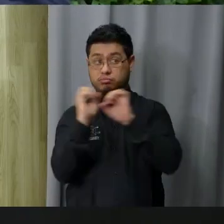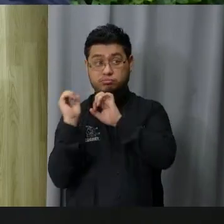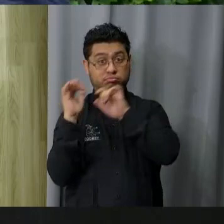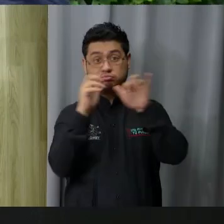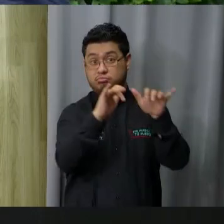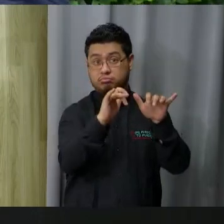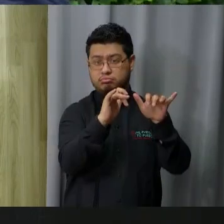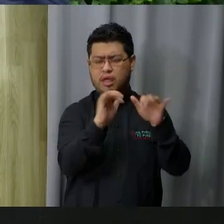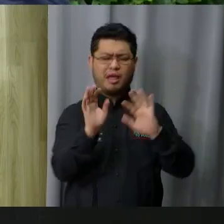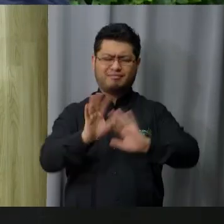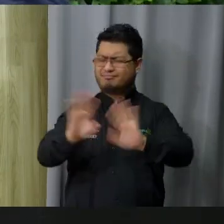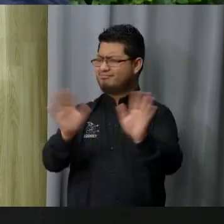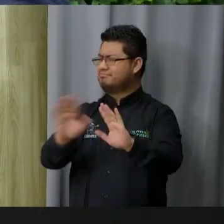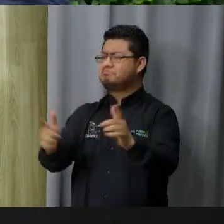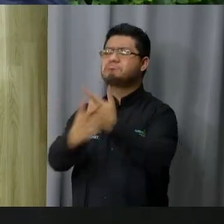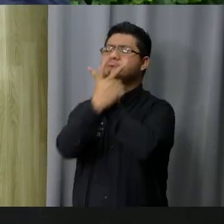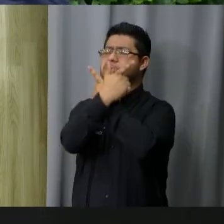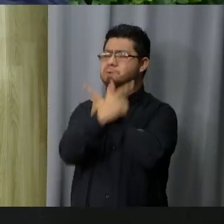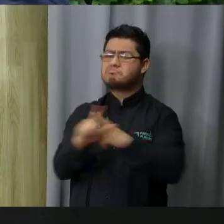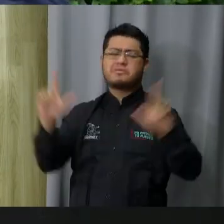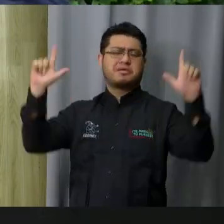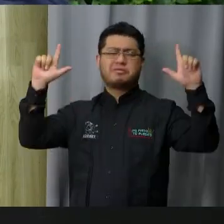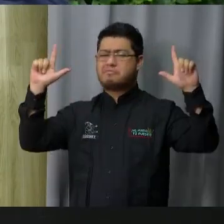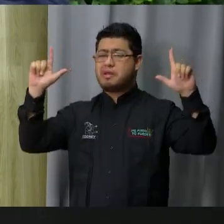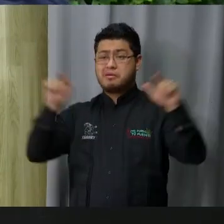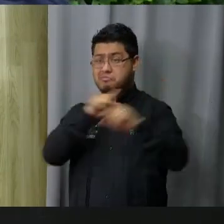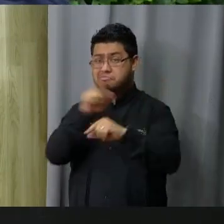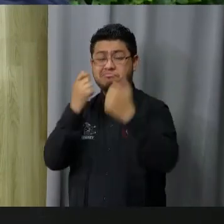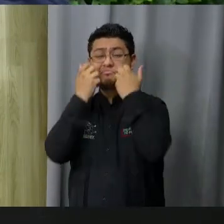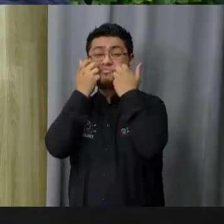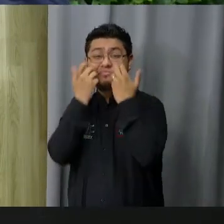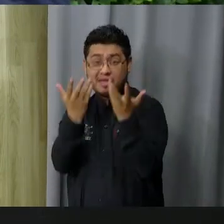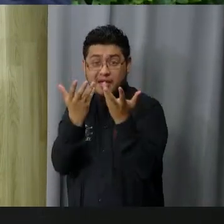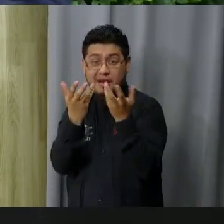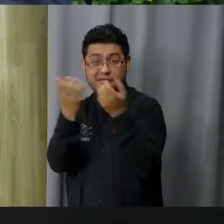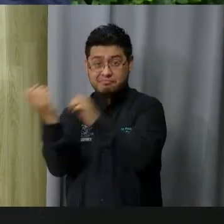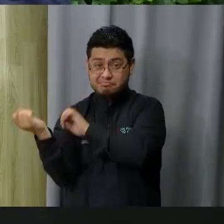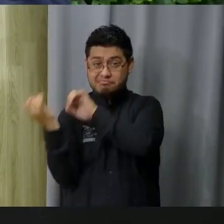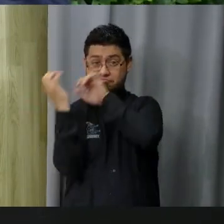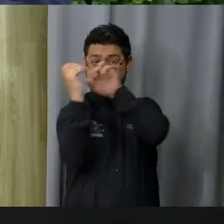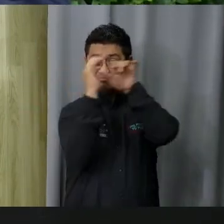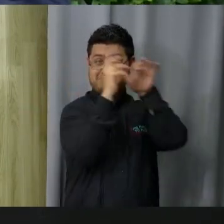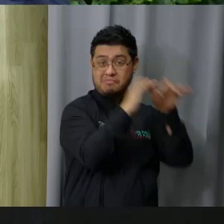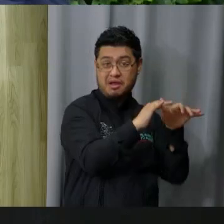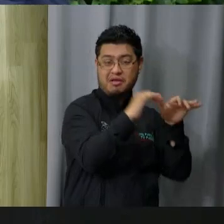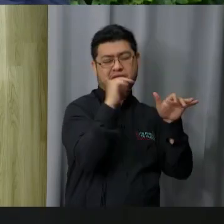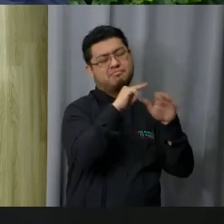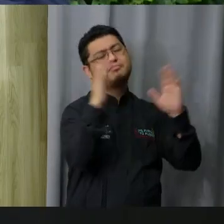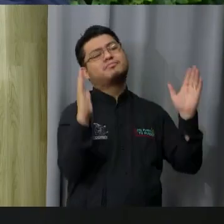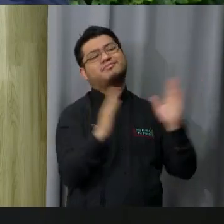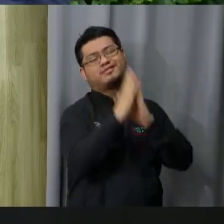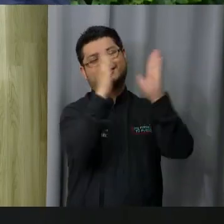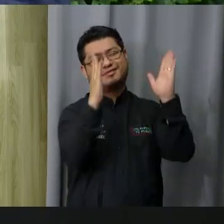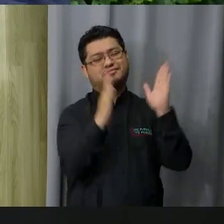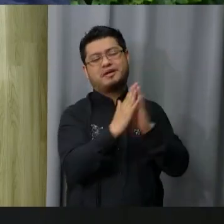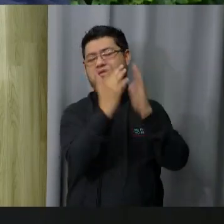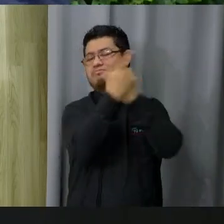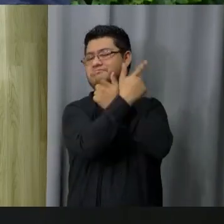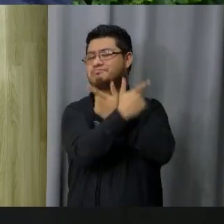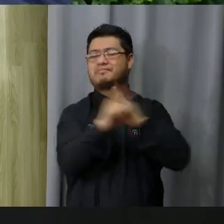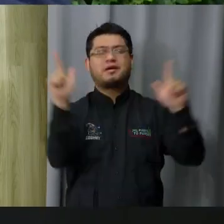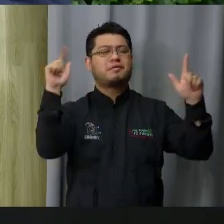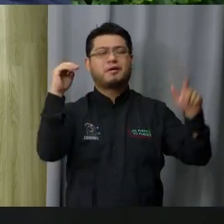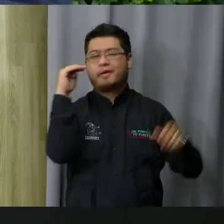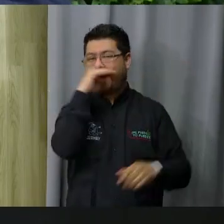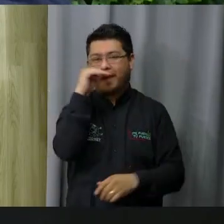espacio en el salón, uh-huh, en el Museo del Mundo Maya. Entonces yo creo que va a haber oportunidad de los que puedan